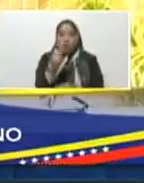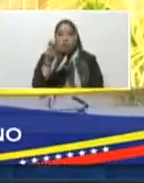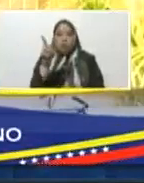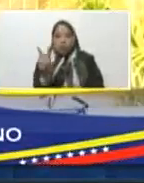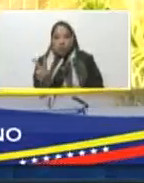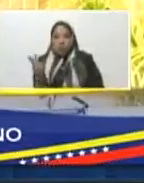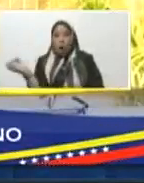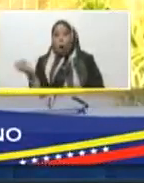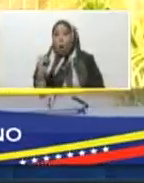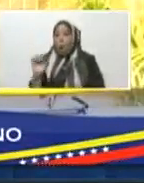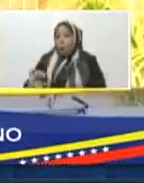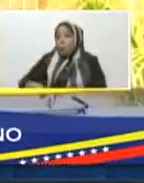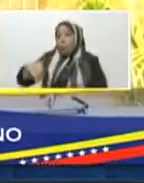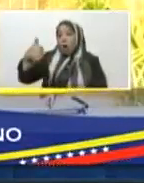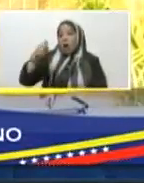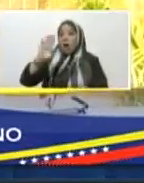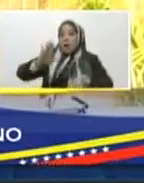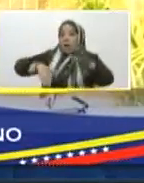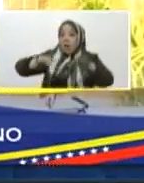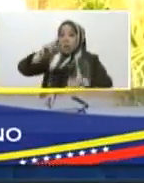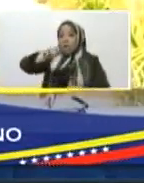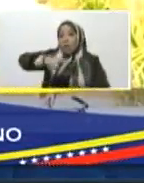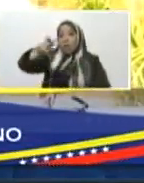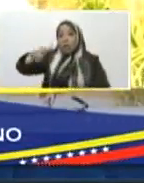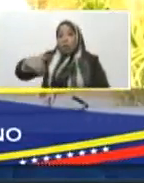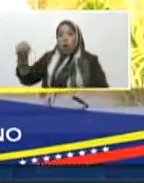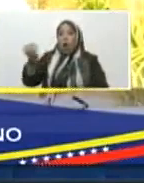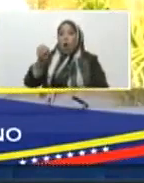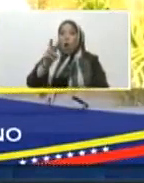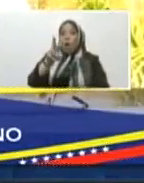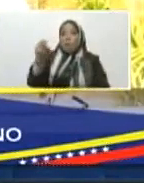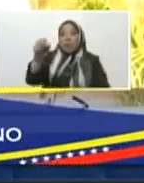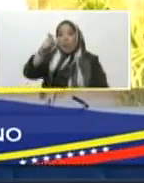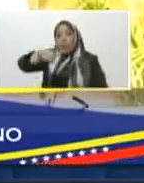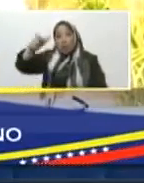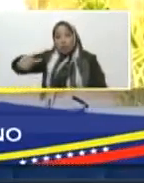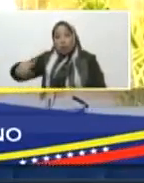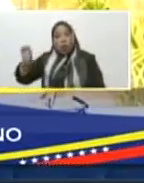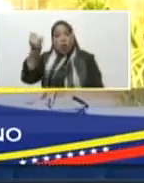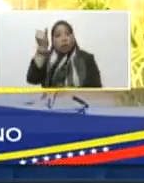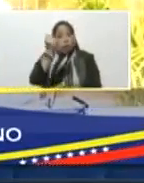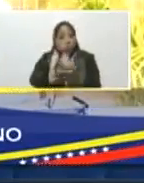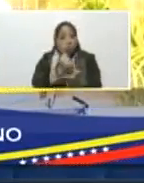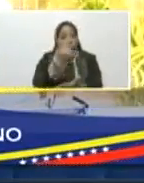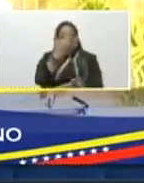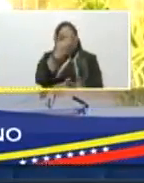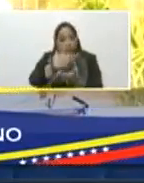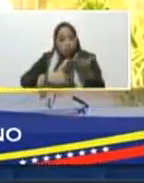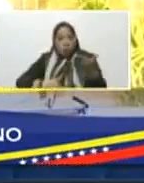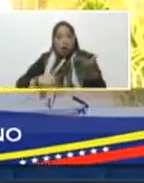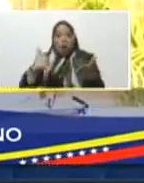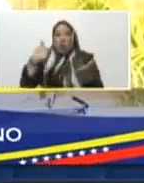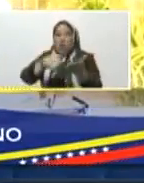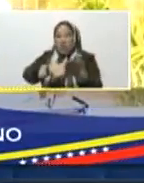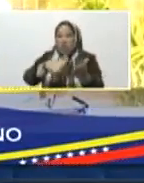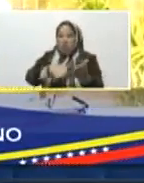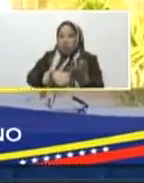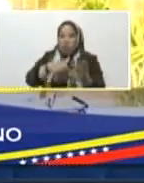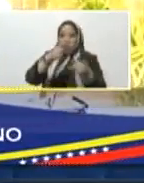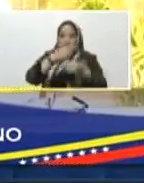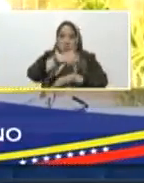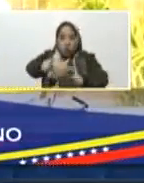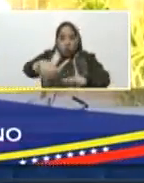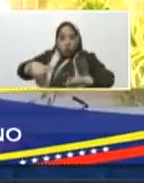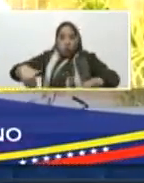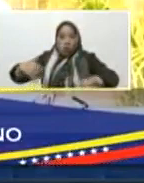1x20. Lo inscribe. Y vamos trabajando la agenda concreta de acción de su cuadra, de su calle,